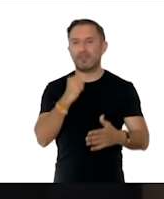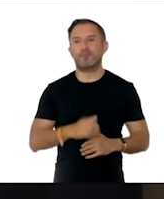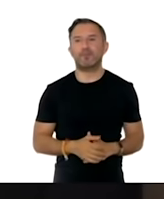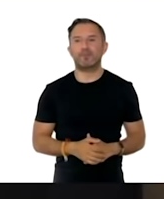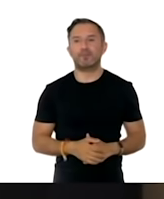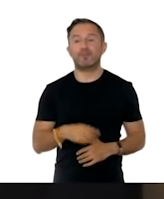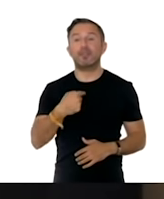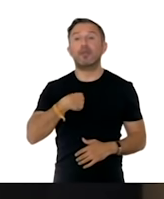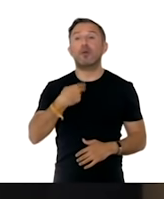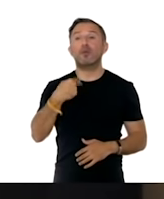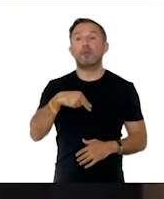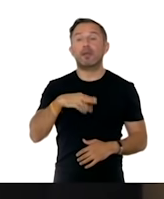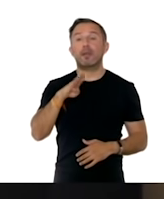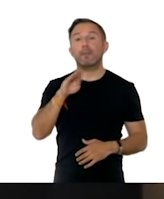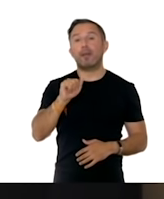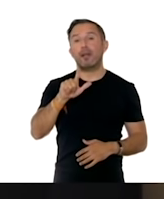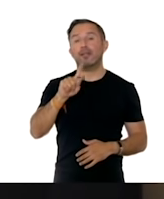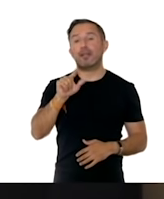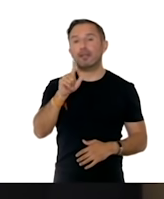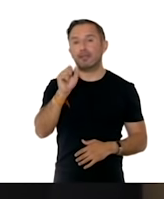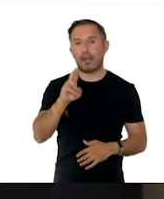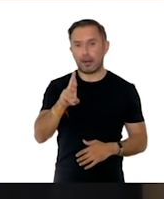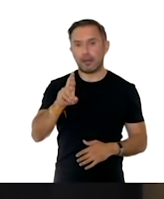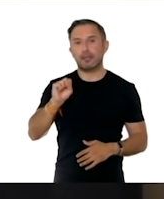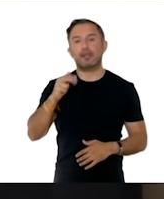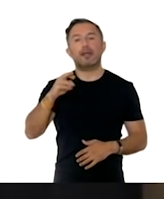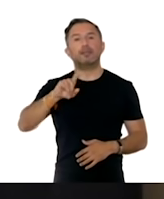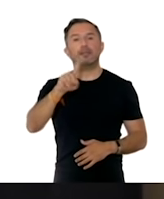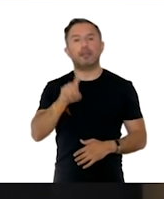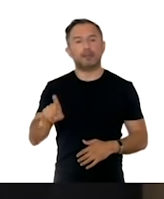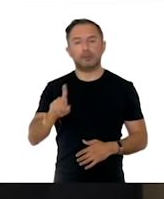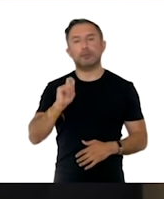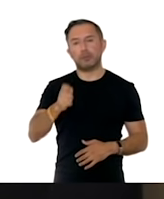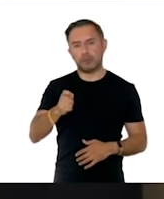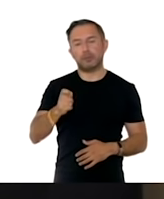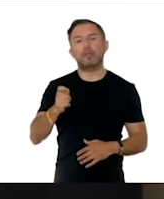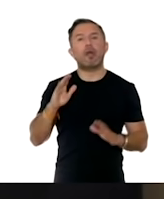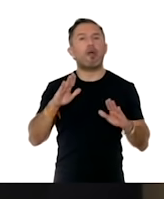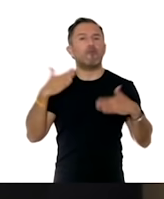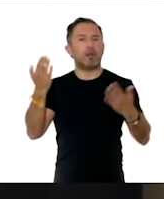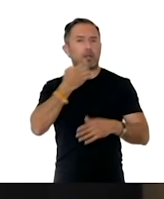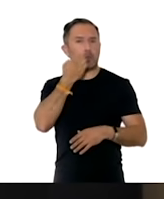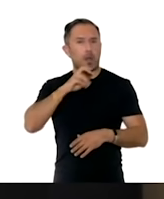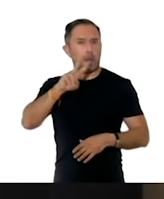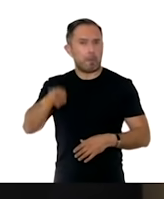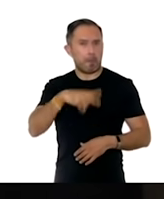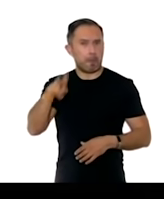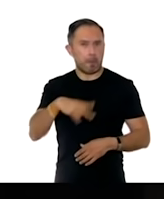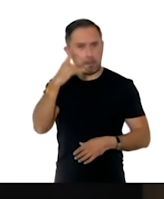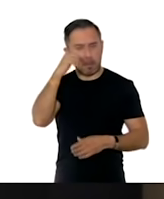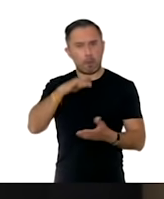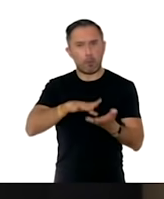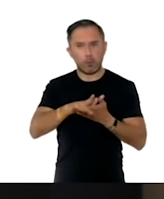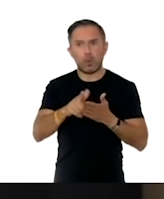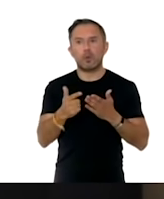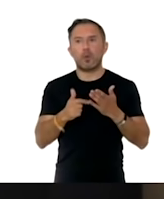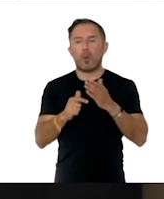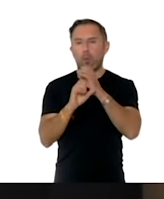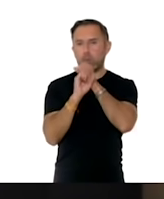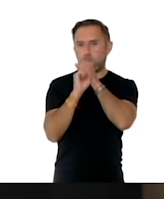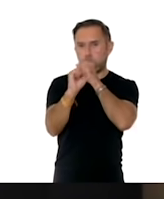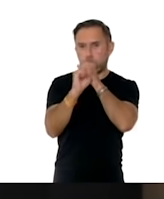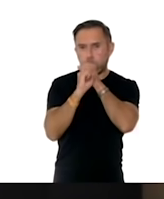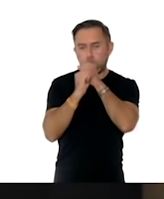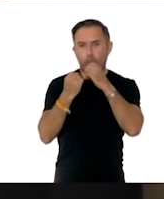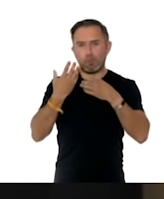Baltasar Cira Sánchez. Soy asesor externo especializado en trombón y tuba. El tiempo que llevo tocando